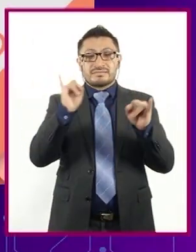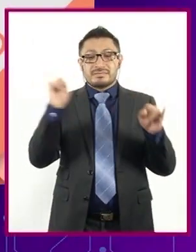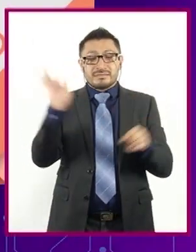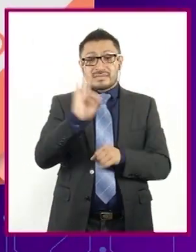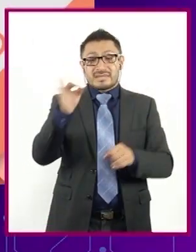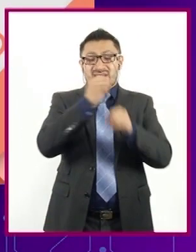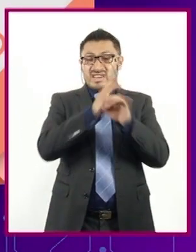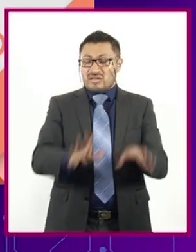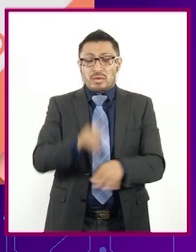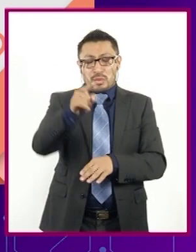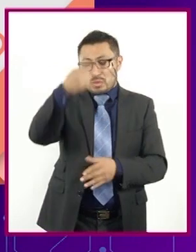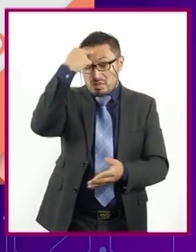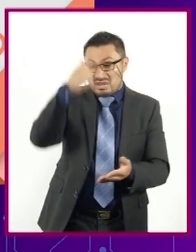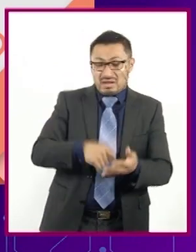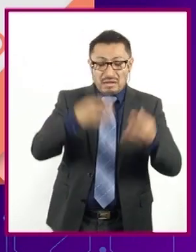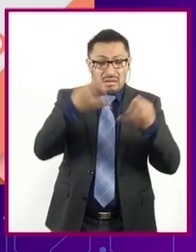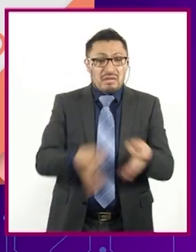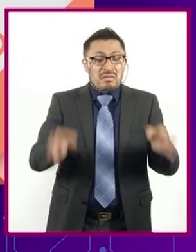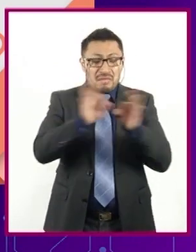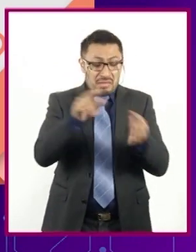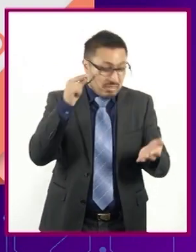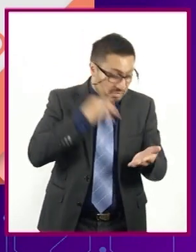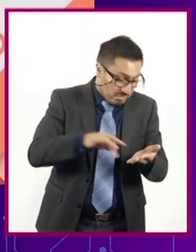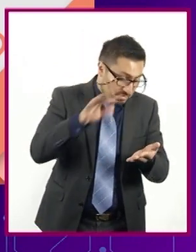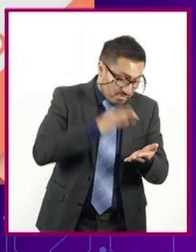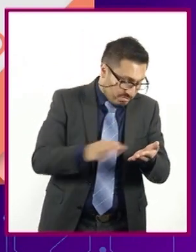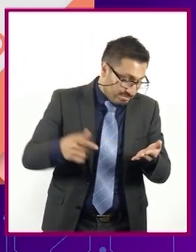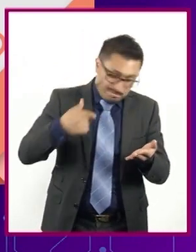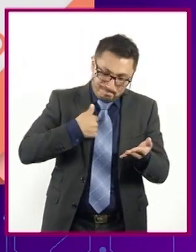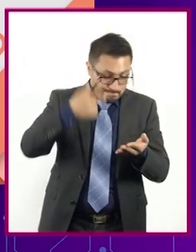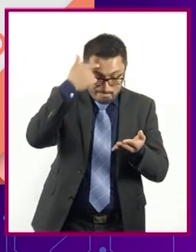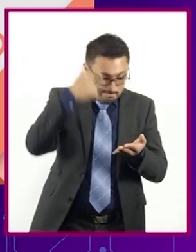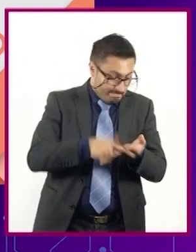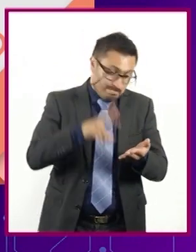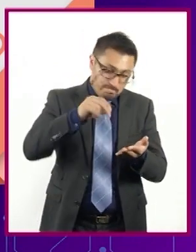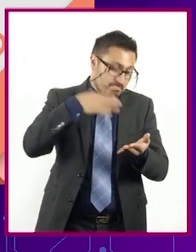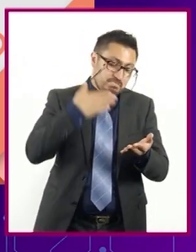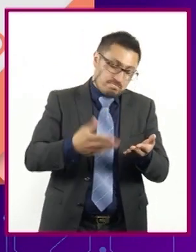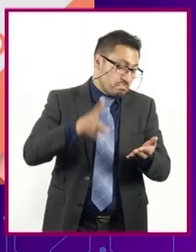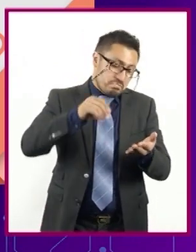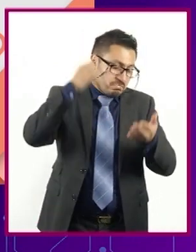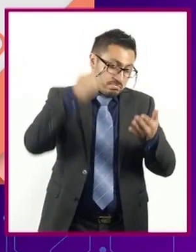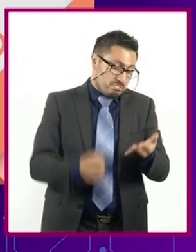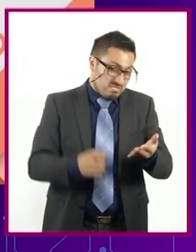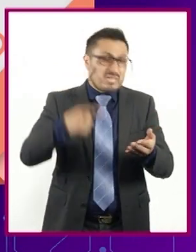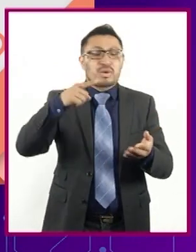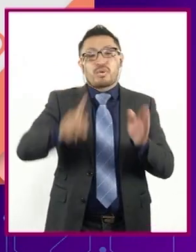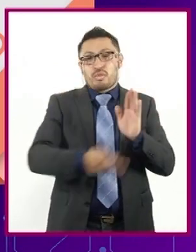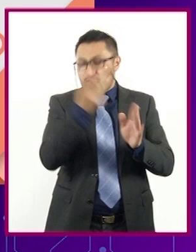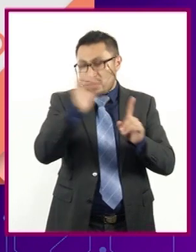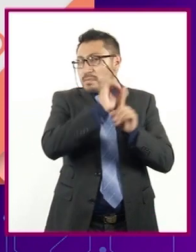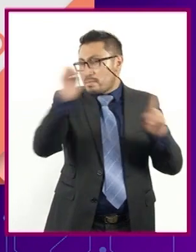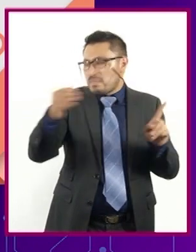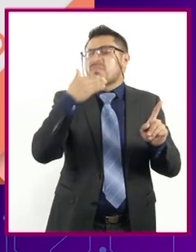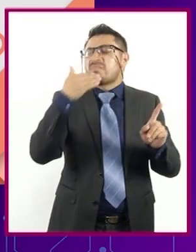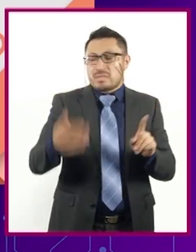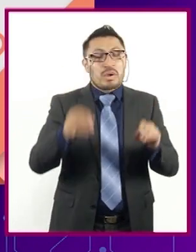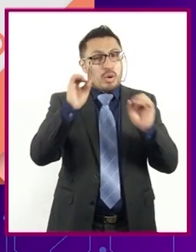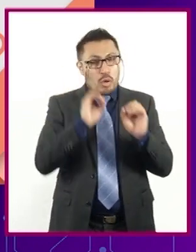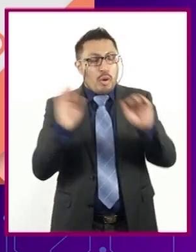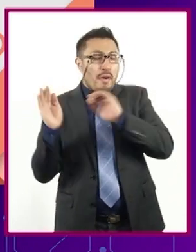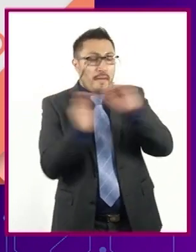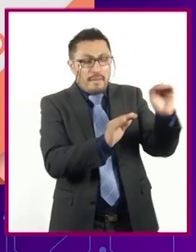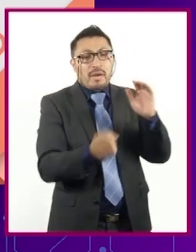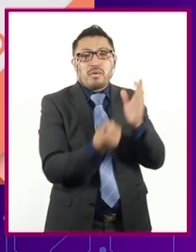ustedes consideraron en sus fichas no les convence o creen que no será de utilidad, pueden reorganizarla o hacer otras fichas